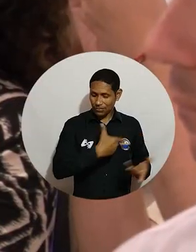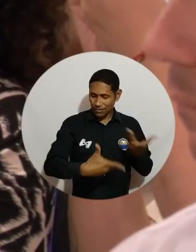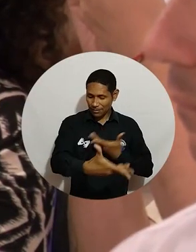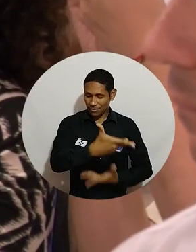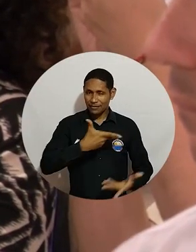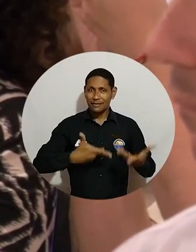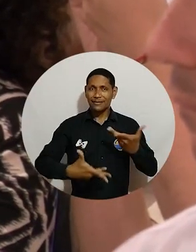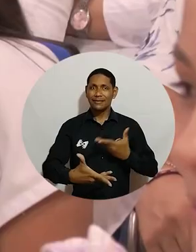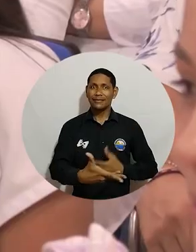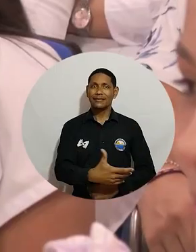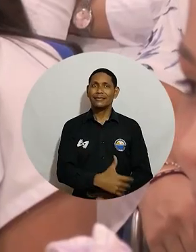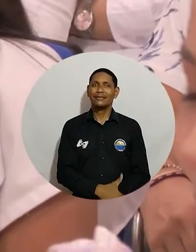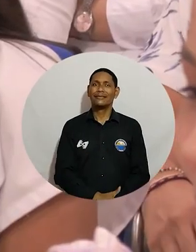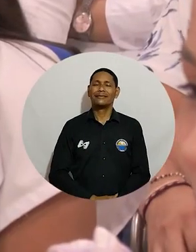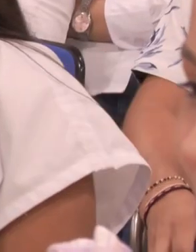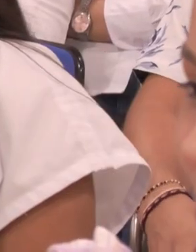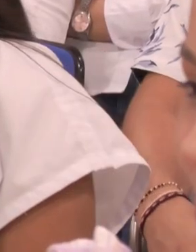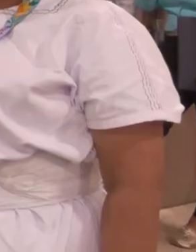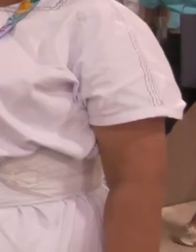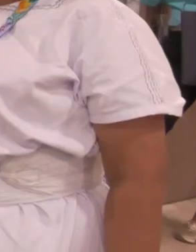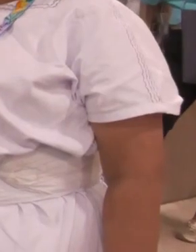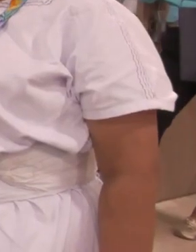indígena.